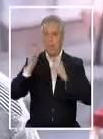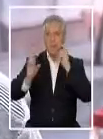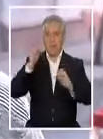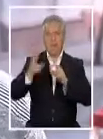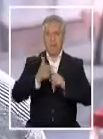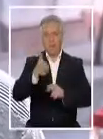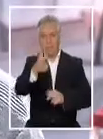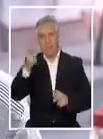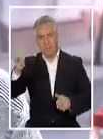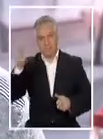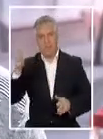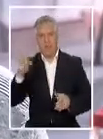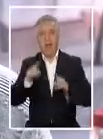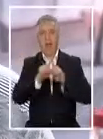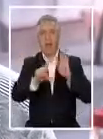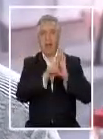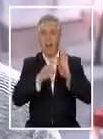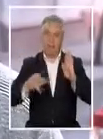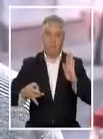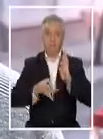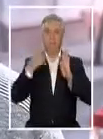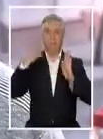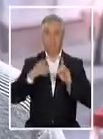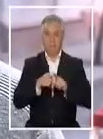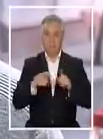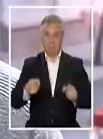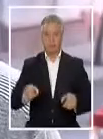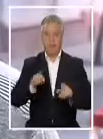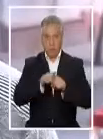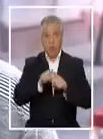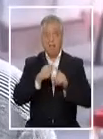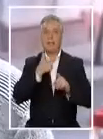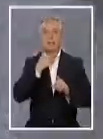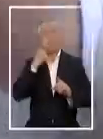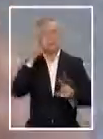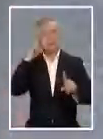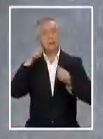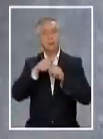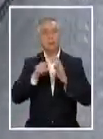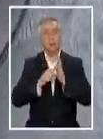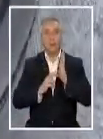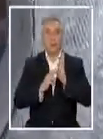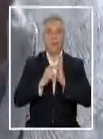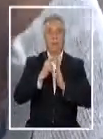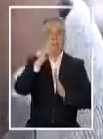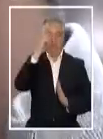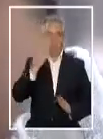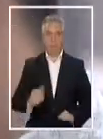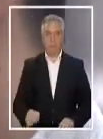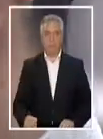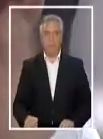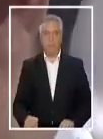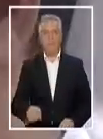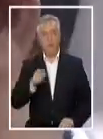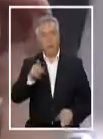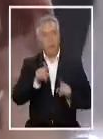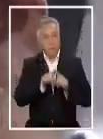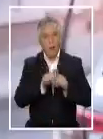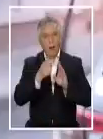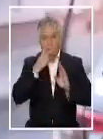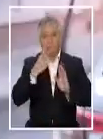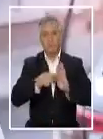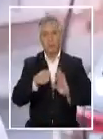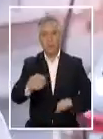que, para decirlo técnicamente, toman medios no tradicionales para alcanzar los mismos fines. Es casi como demostrar la, entre